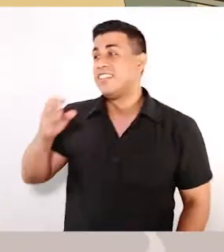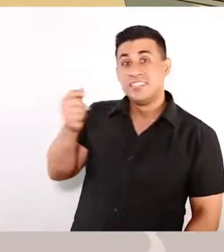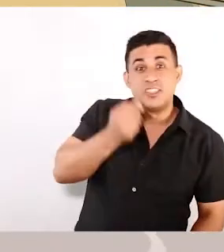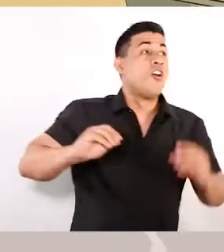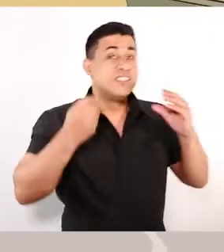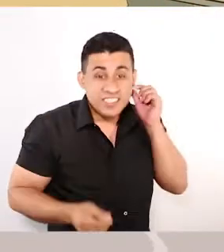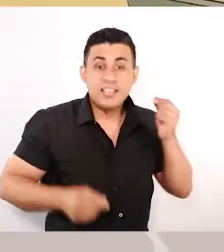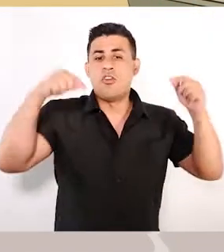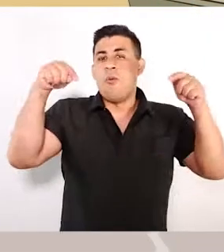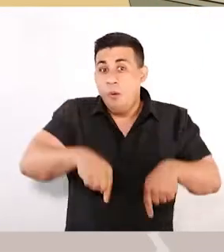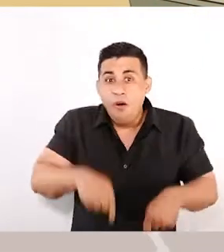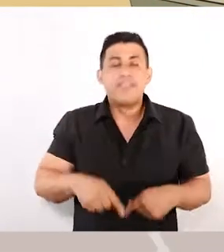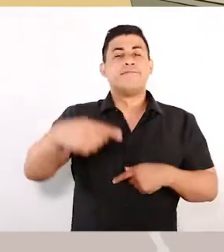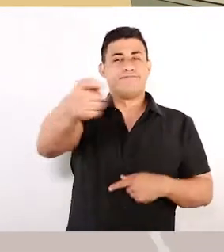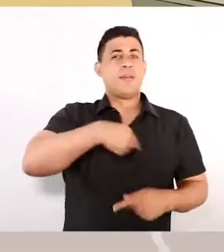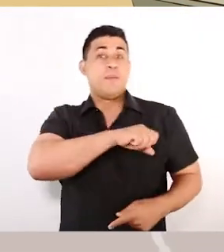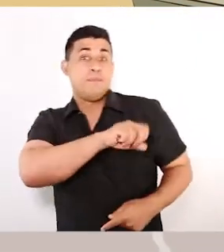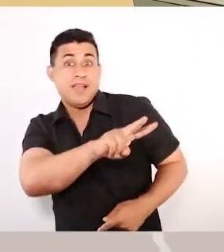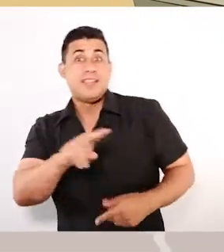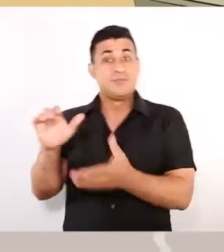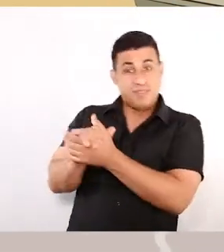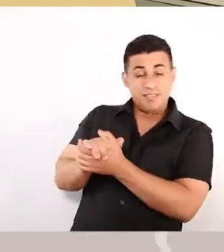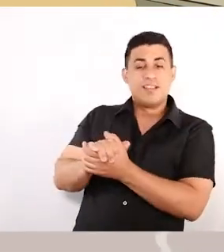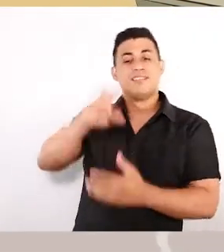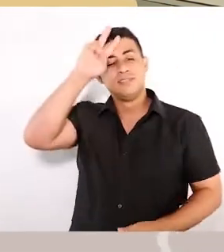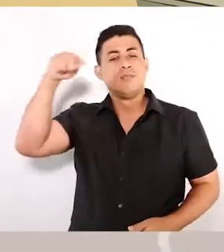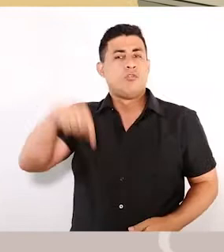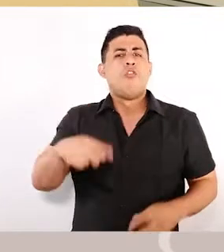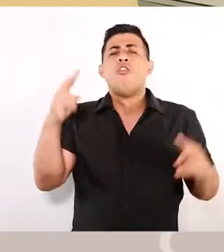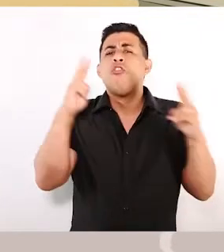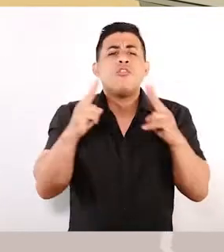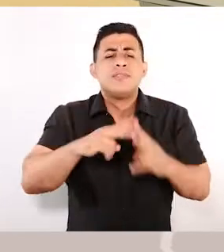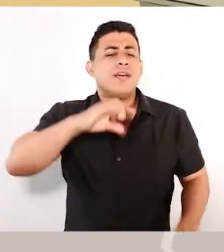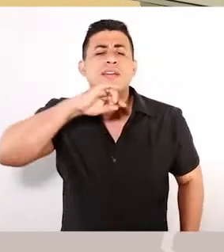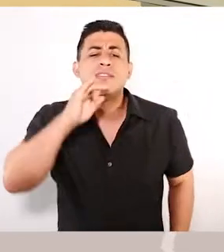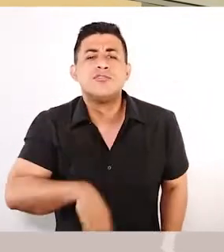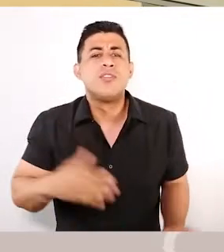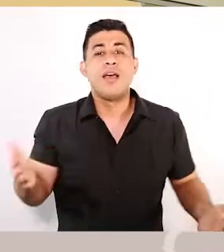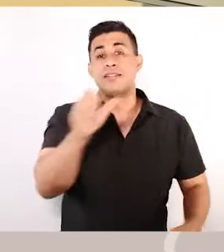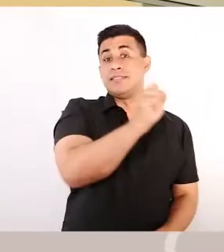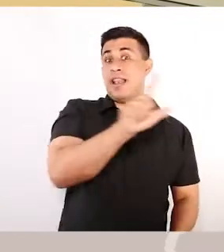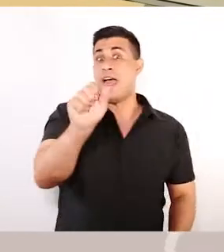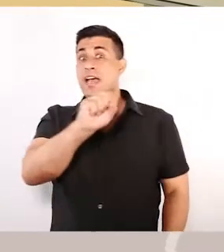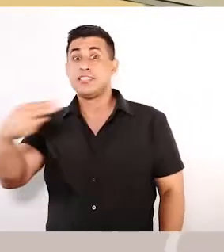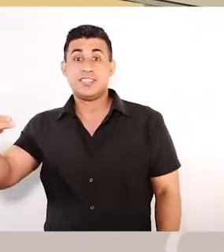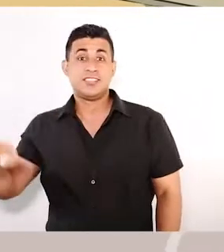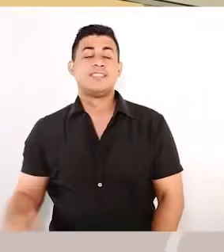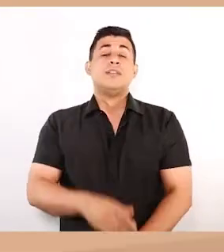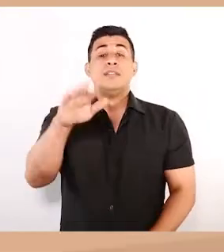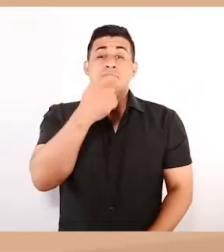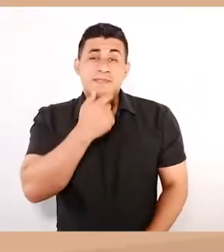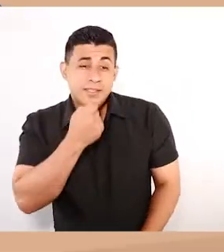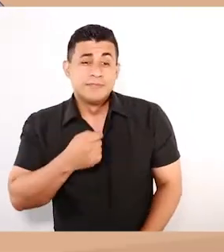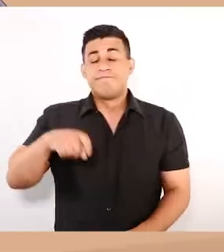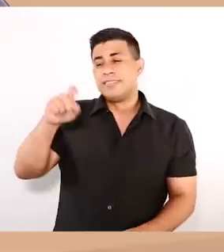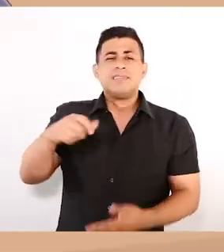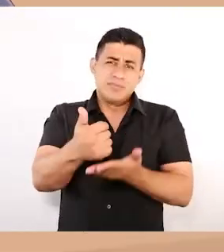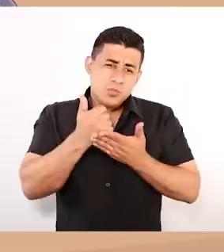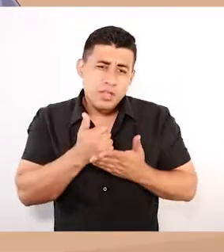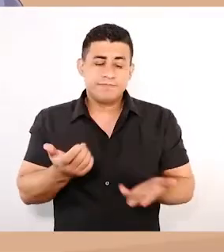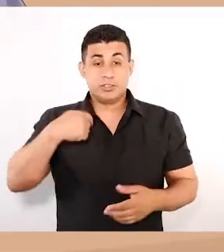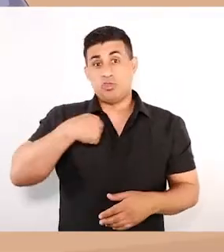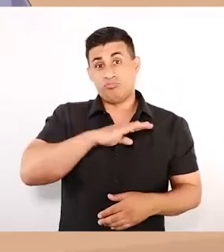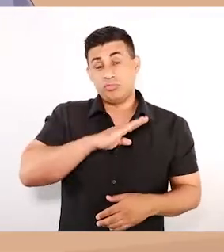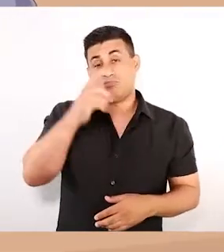Buenas tardes, chicas y chicos. Hoy, entre panas y patas, vamos a conocer la historia de nuestro pana Slacks. Fleyner,